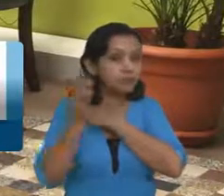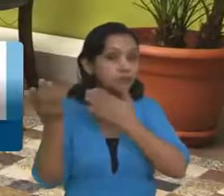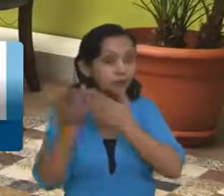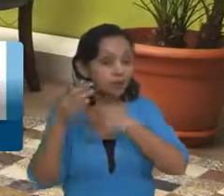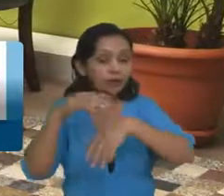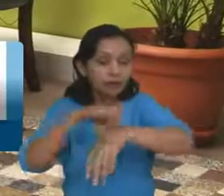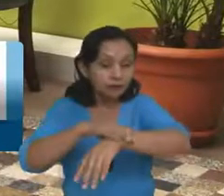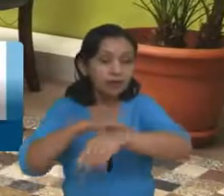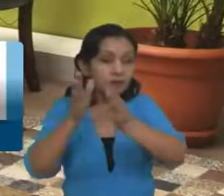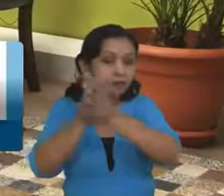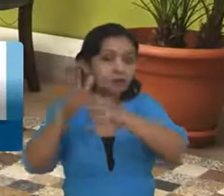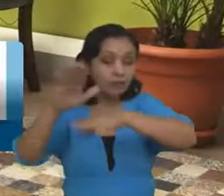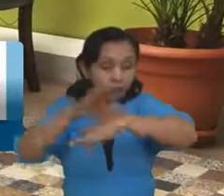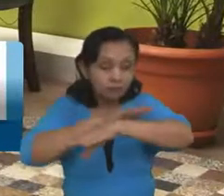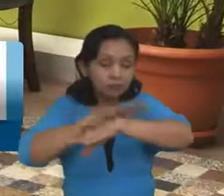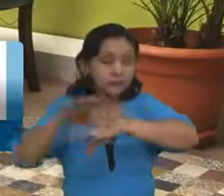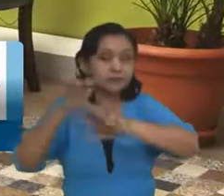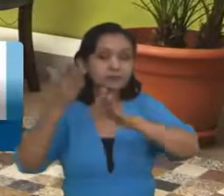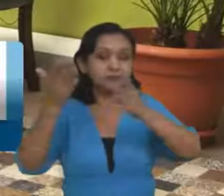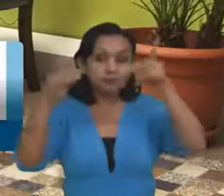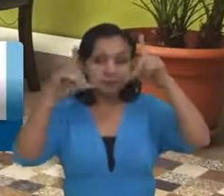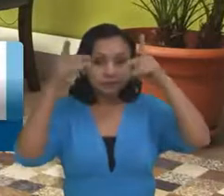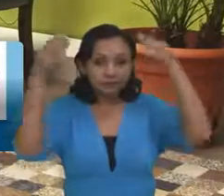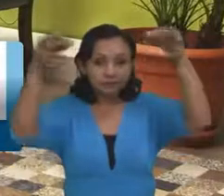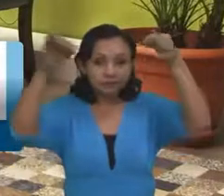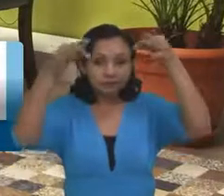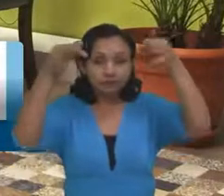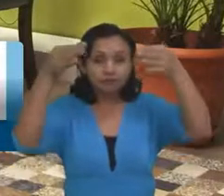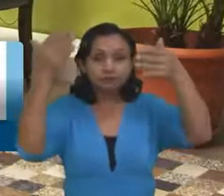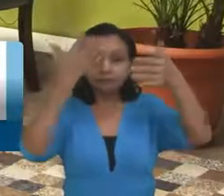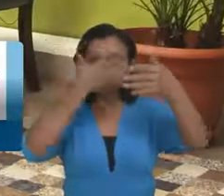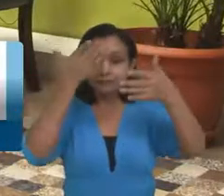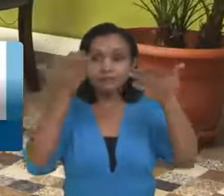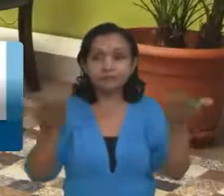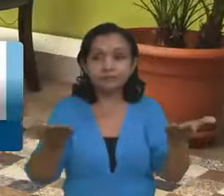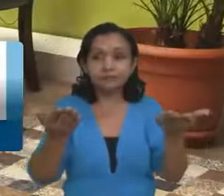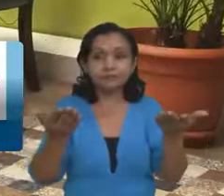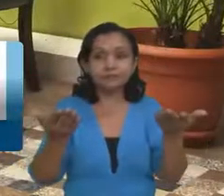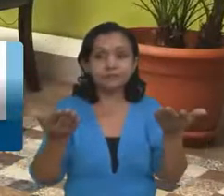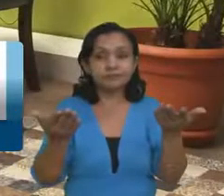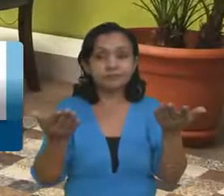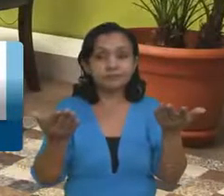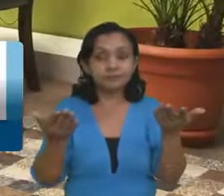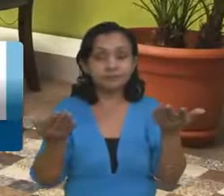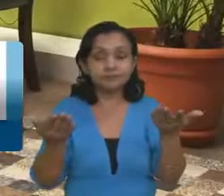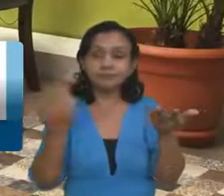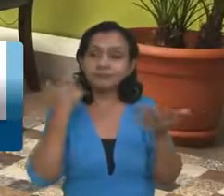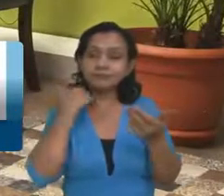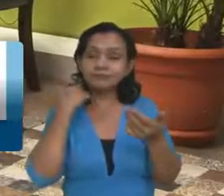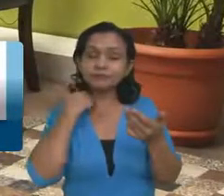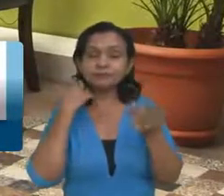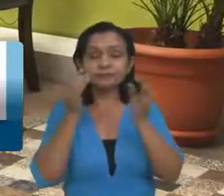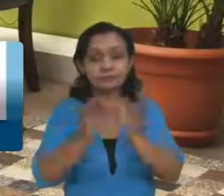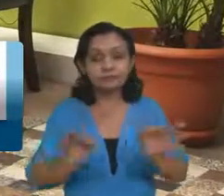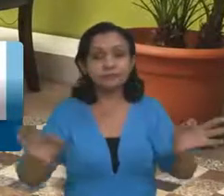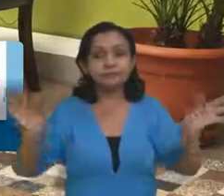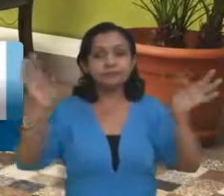esguince o un problemita fácil de resolver. Pequeño. Entonces, siempre es